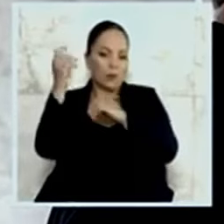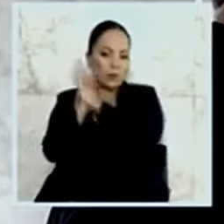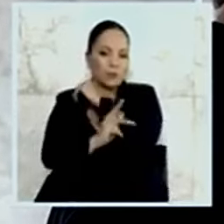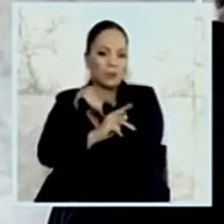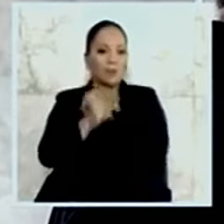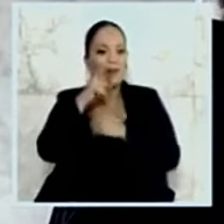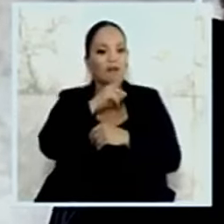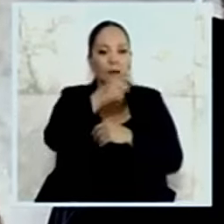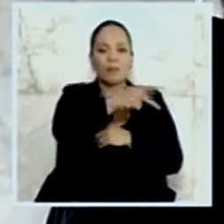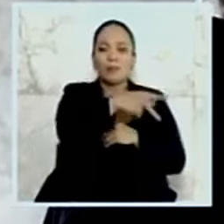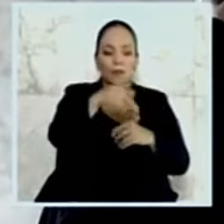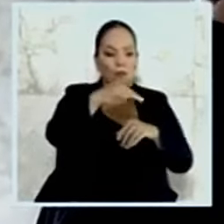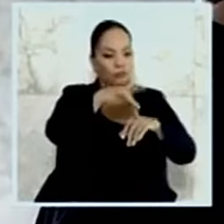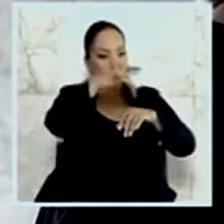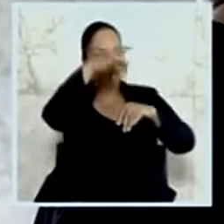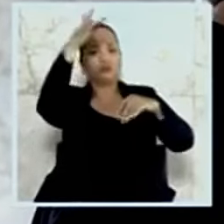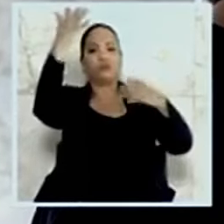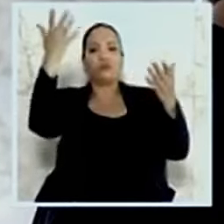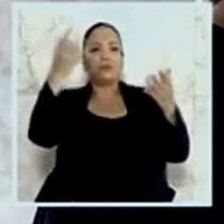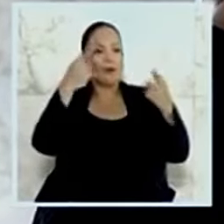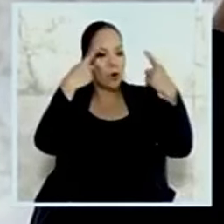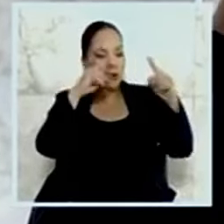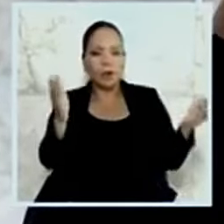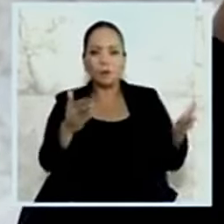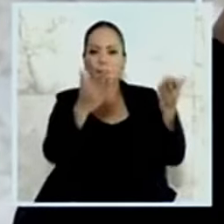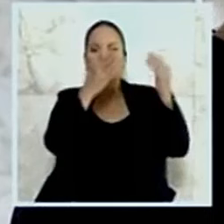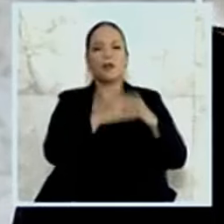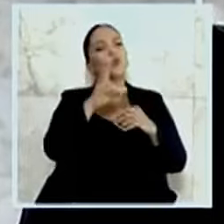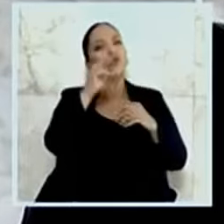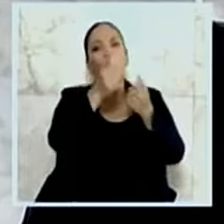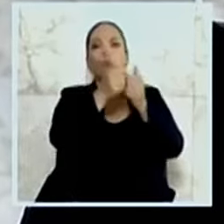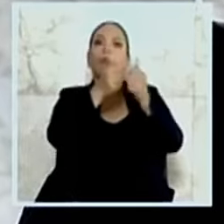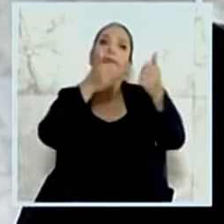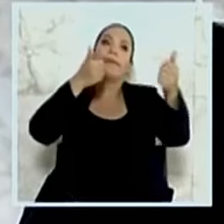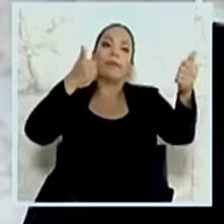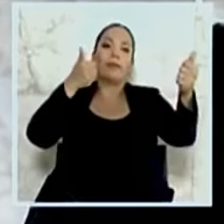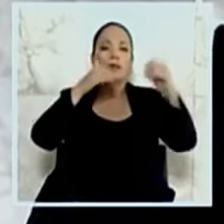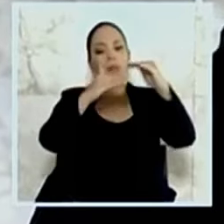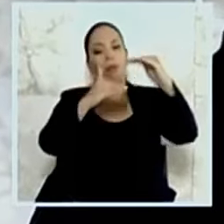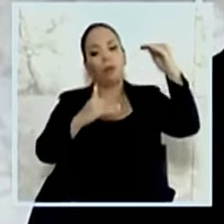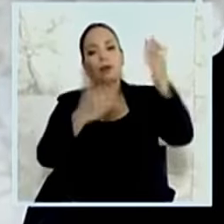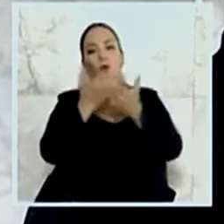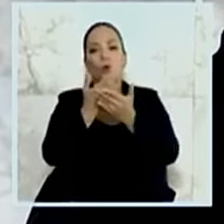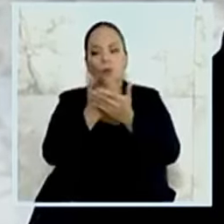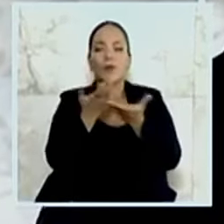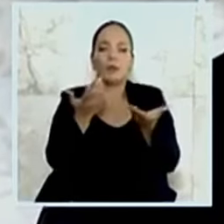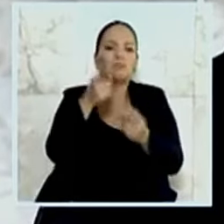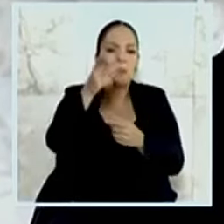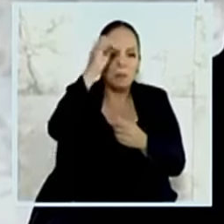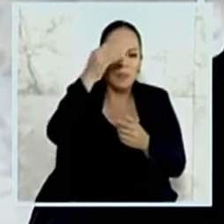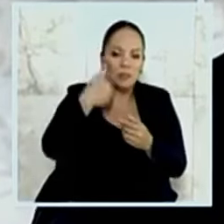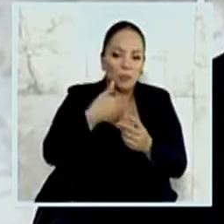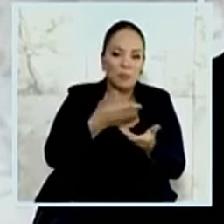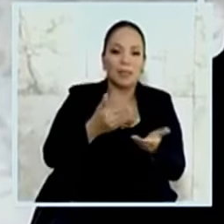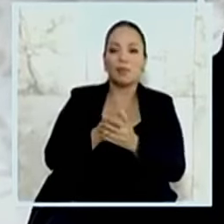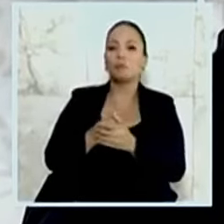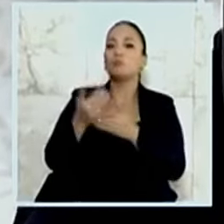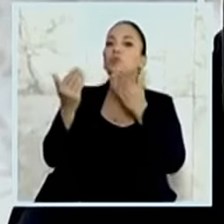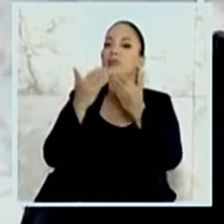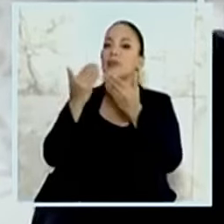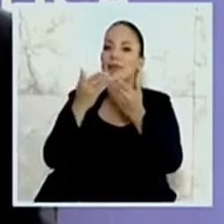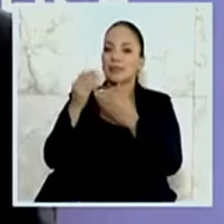de acuerdo a su experiencia en otras partes, para que esa llamada perla del Pacífico, pues de veras sea una perla